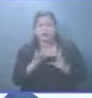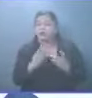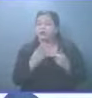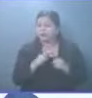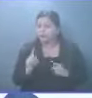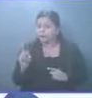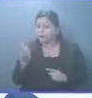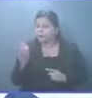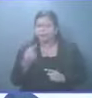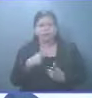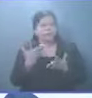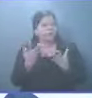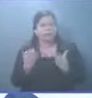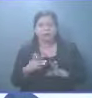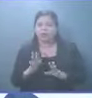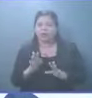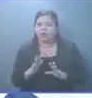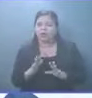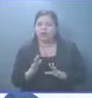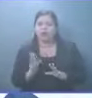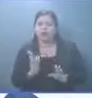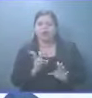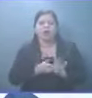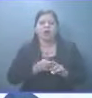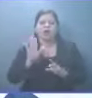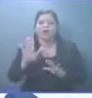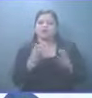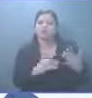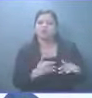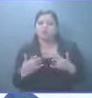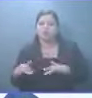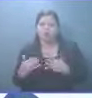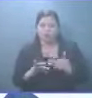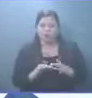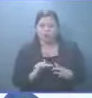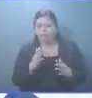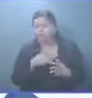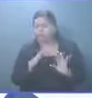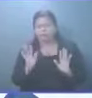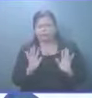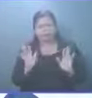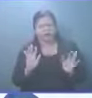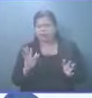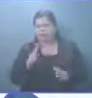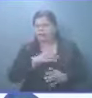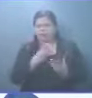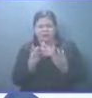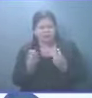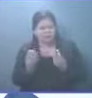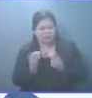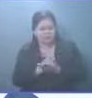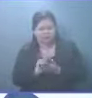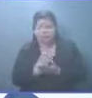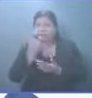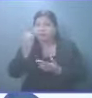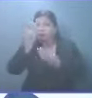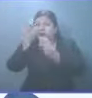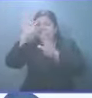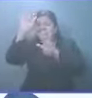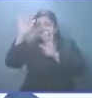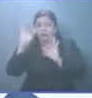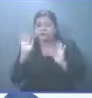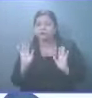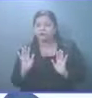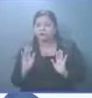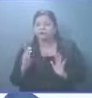voy a entrar en un juego para desgastarnos más de lo que estamos. Yo no tengo temor absolutamente más que a Dios y a la ganchuda que tarde